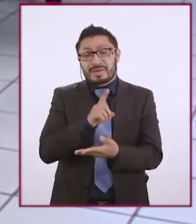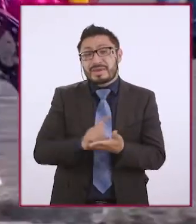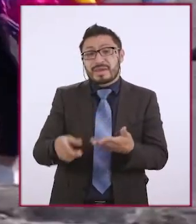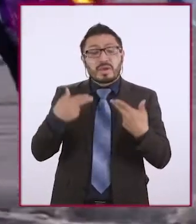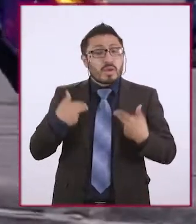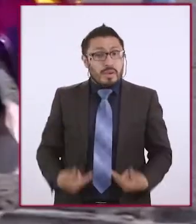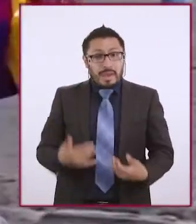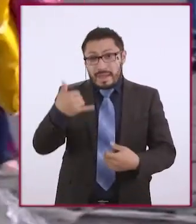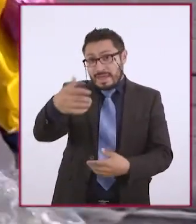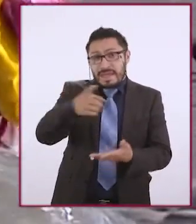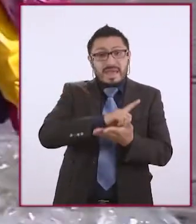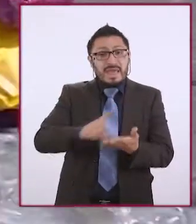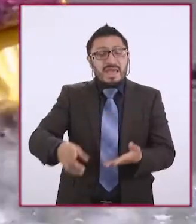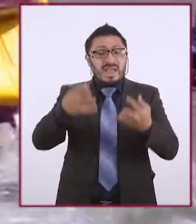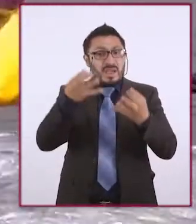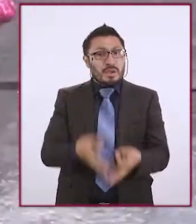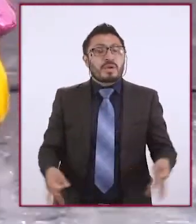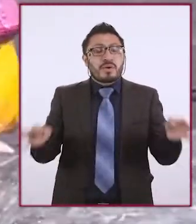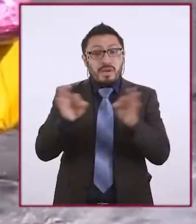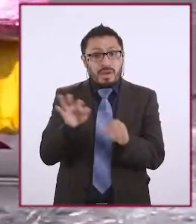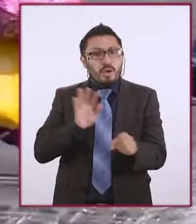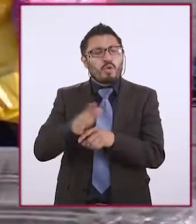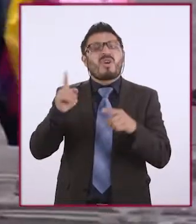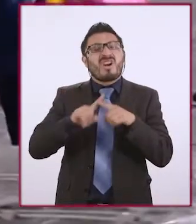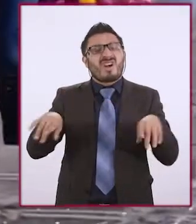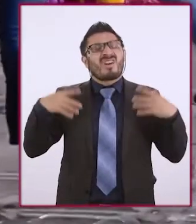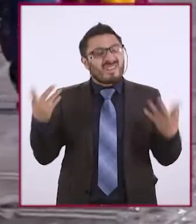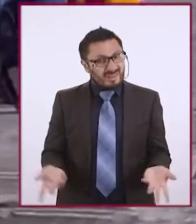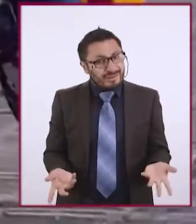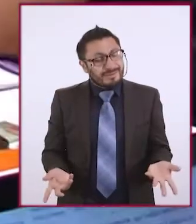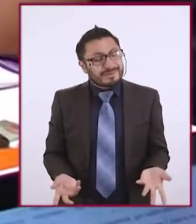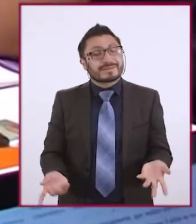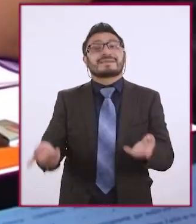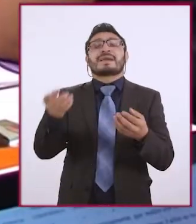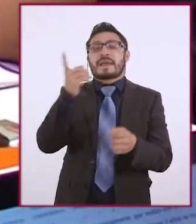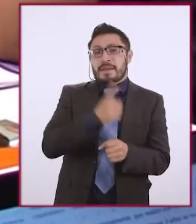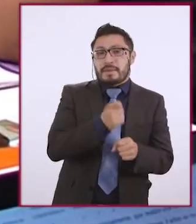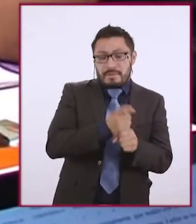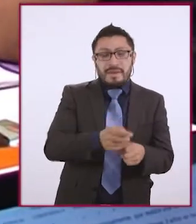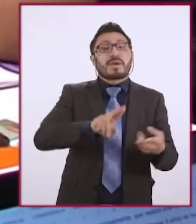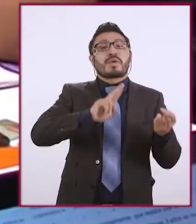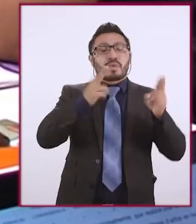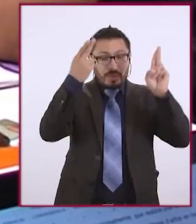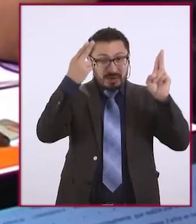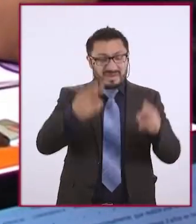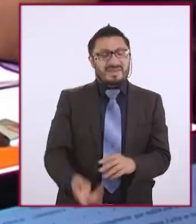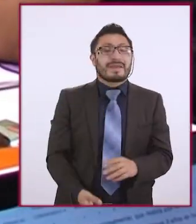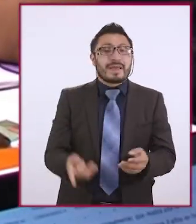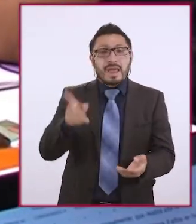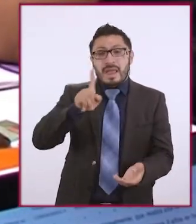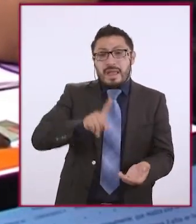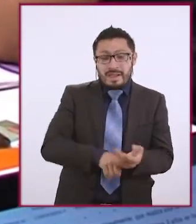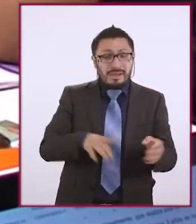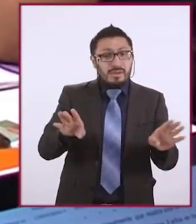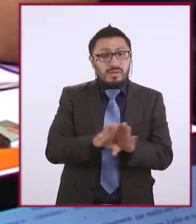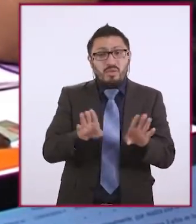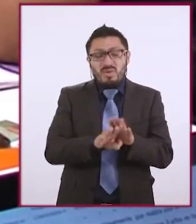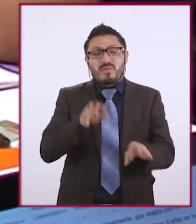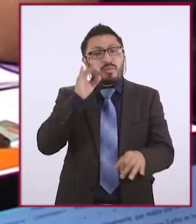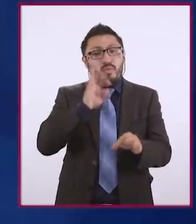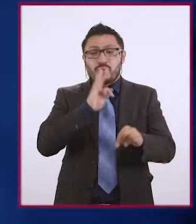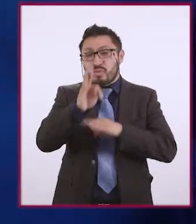derechos fundamentales. La diferencia entre ellos es que los primeros son universales y están consagrados en